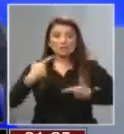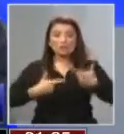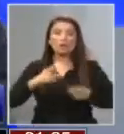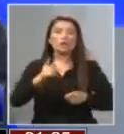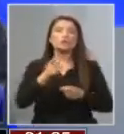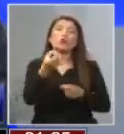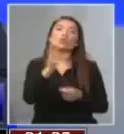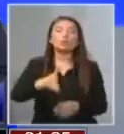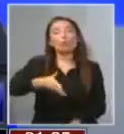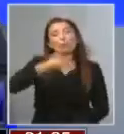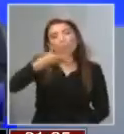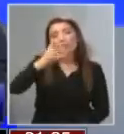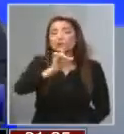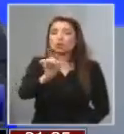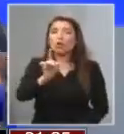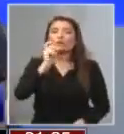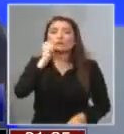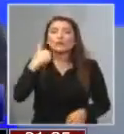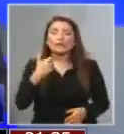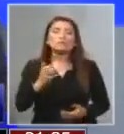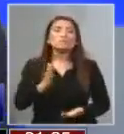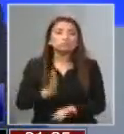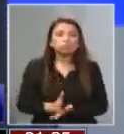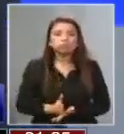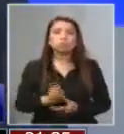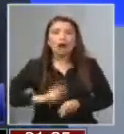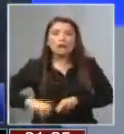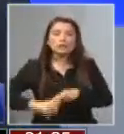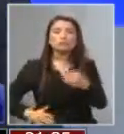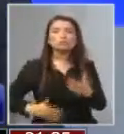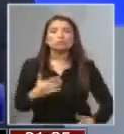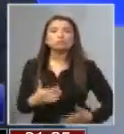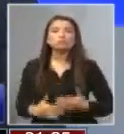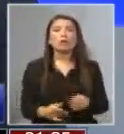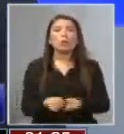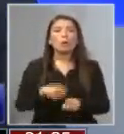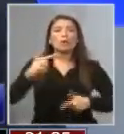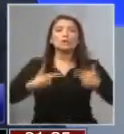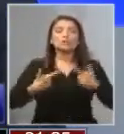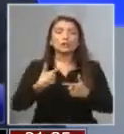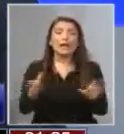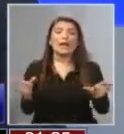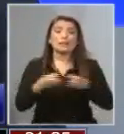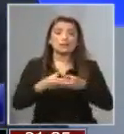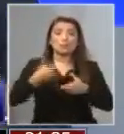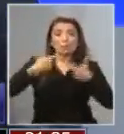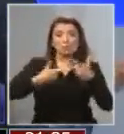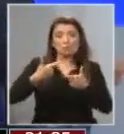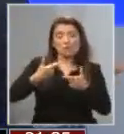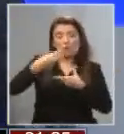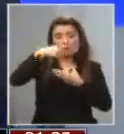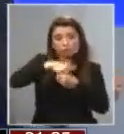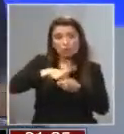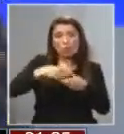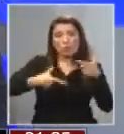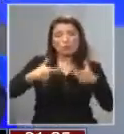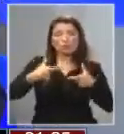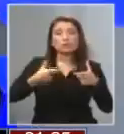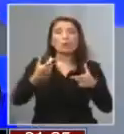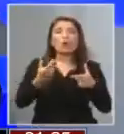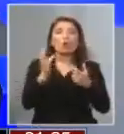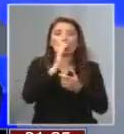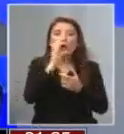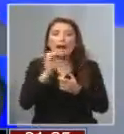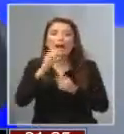puras declaraciones. Actuar políticamente, y eso significa ir a buscar espacios dentro del partido, etcétera, y convocar a todos los militantes, por